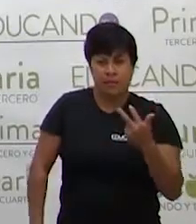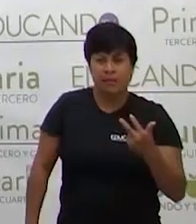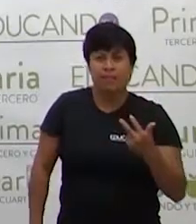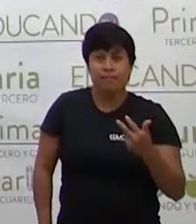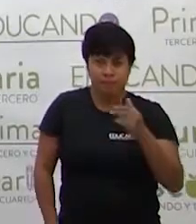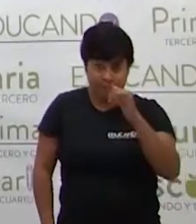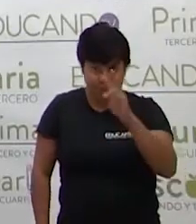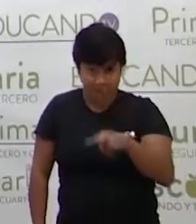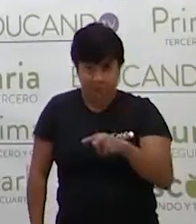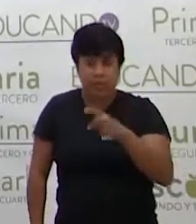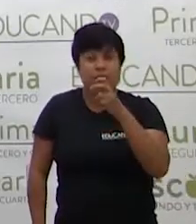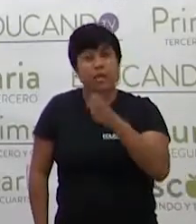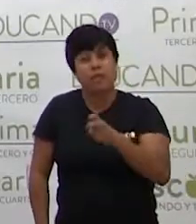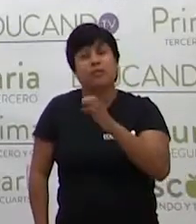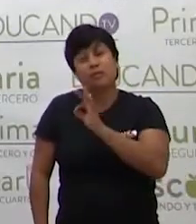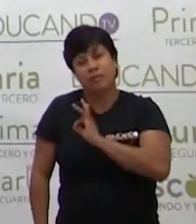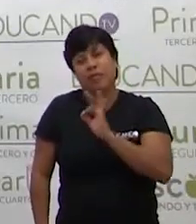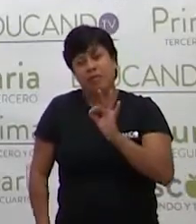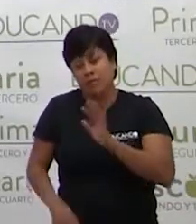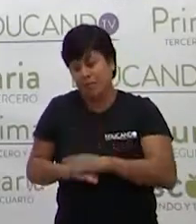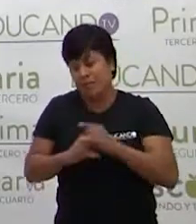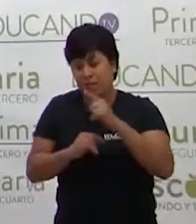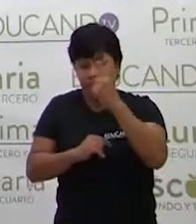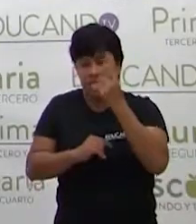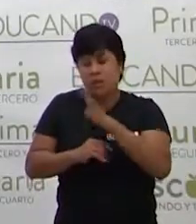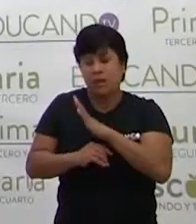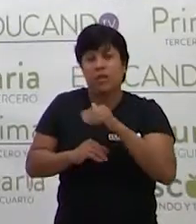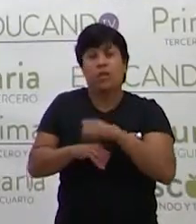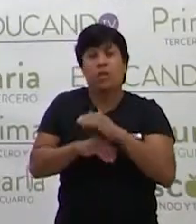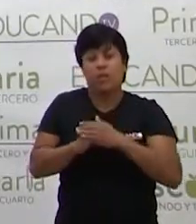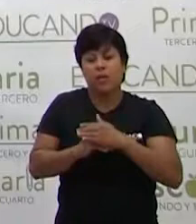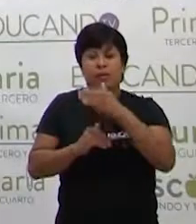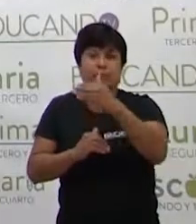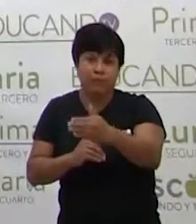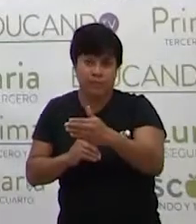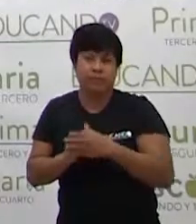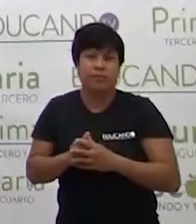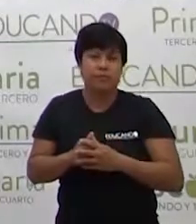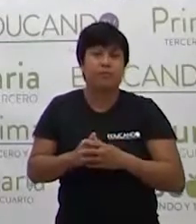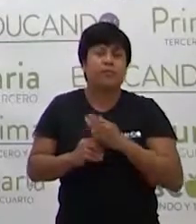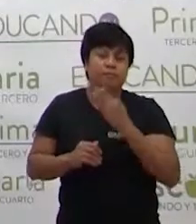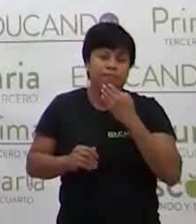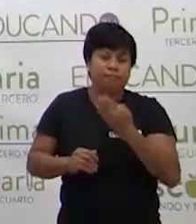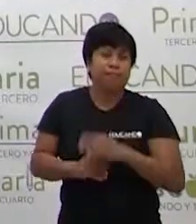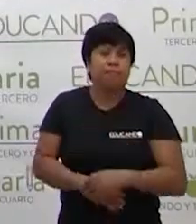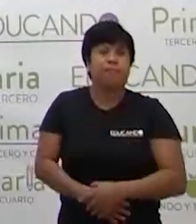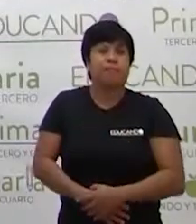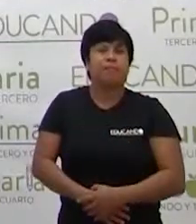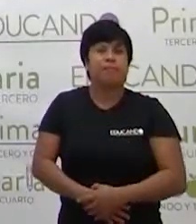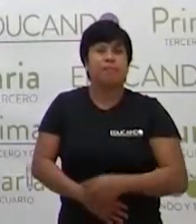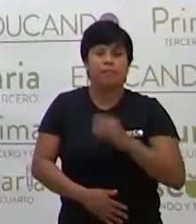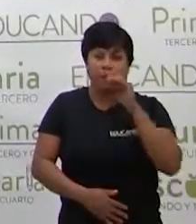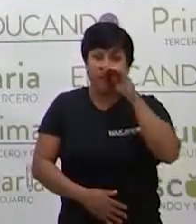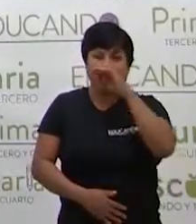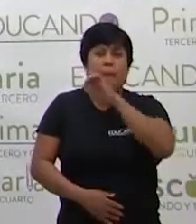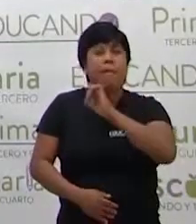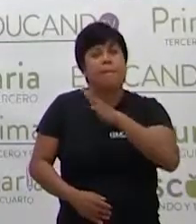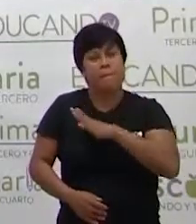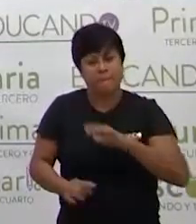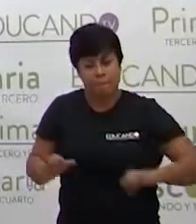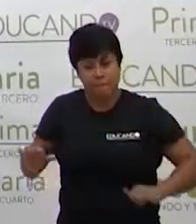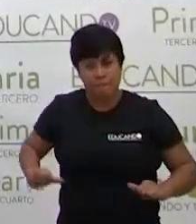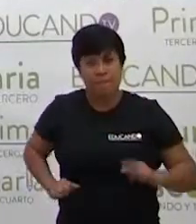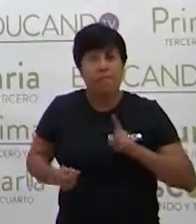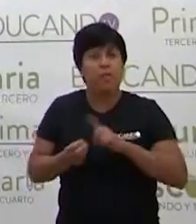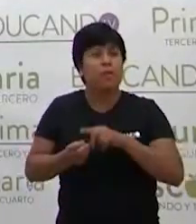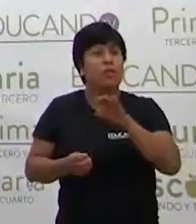98,613. ¿Verdad? Que yo sé que eso harías tú. Irte al que sigue inmediatamente. Muy bien. Vamos con otro ejercicio donde vas